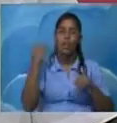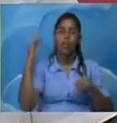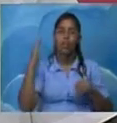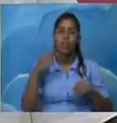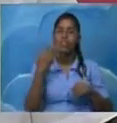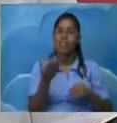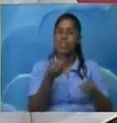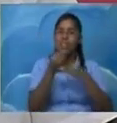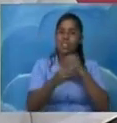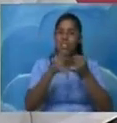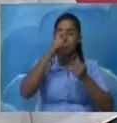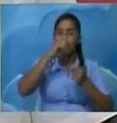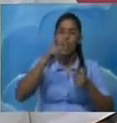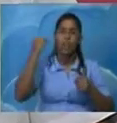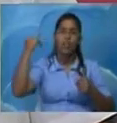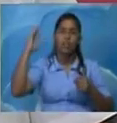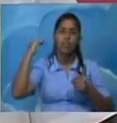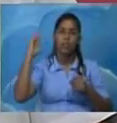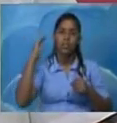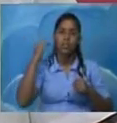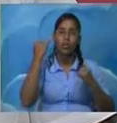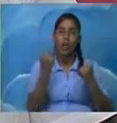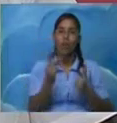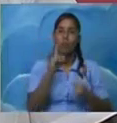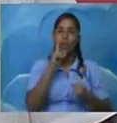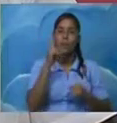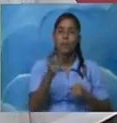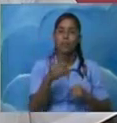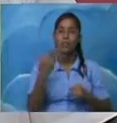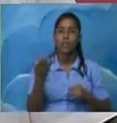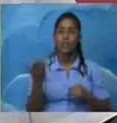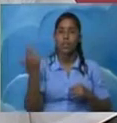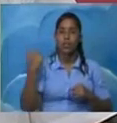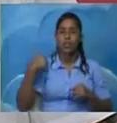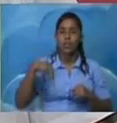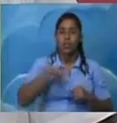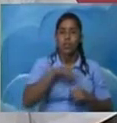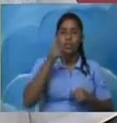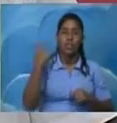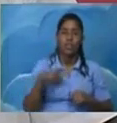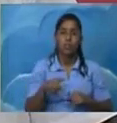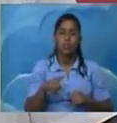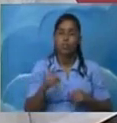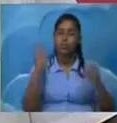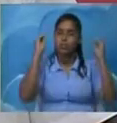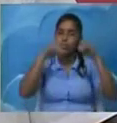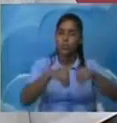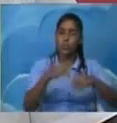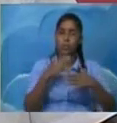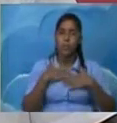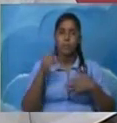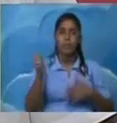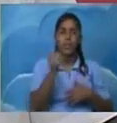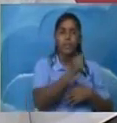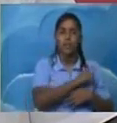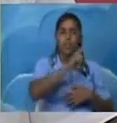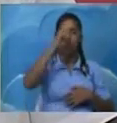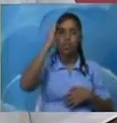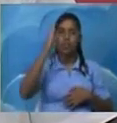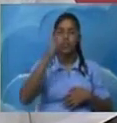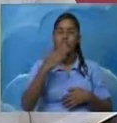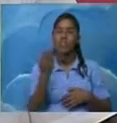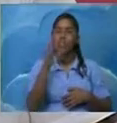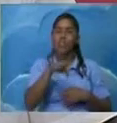¿Qué hiciste el año pasado? Ahora la pregunta que nosotros tenemos aquí, incluyéndome a mí, para cada uno de nosotros, ¿qué estamos